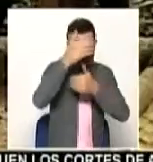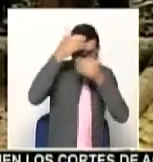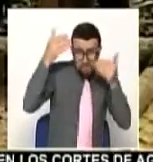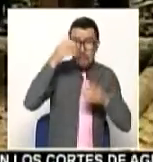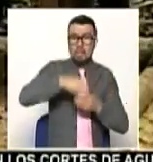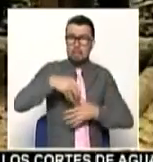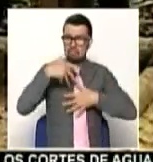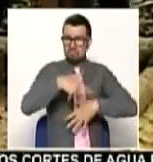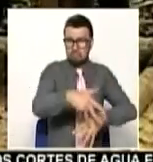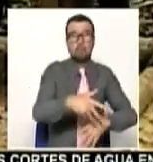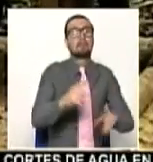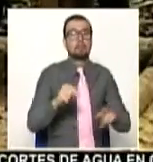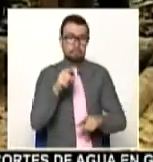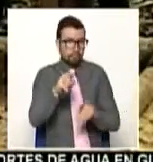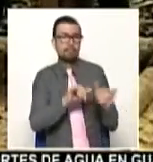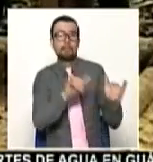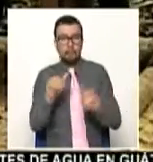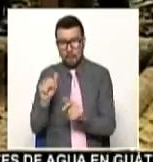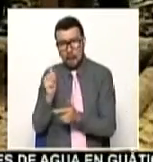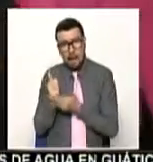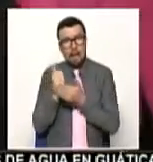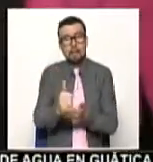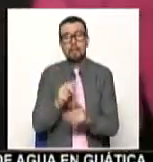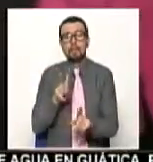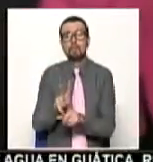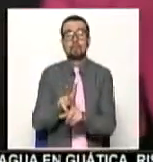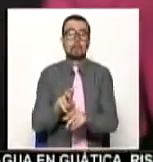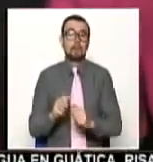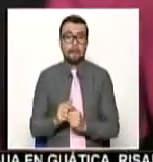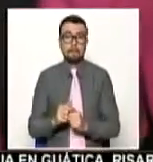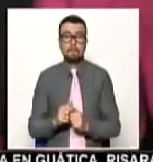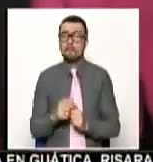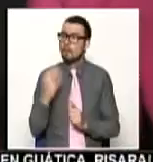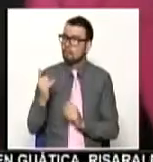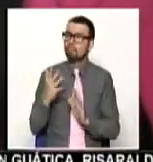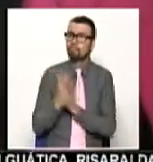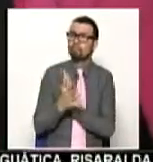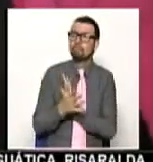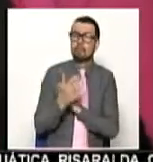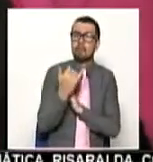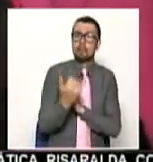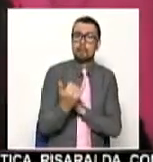el Estado una ruta que a un menor lo recibe